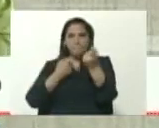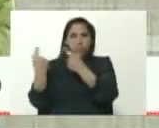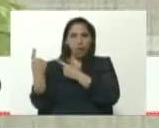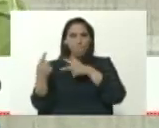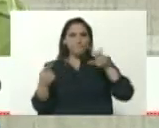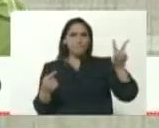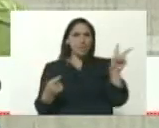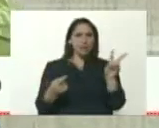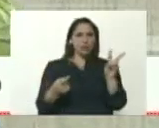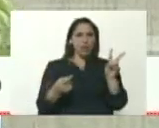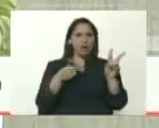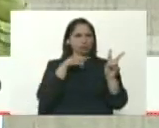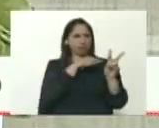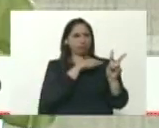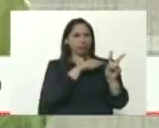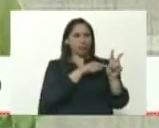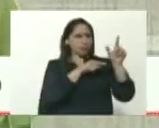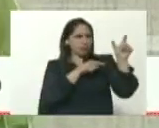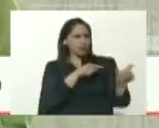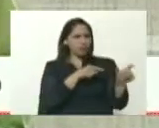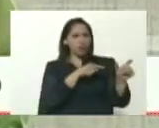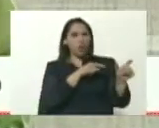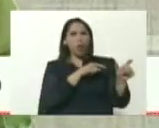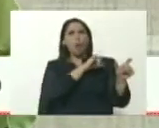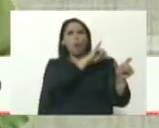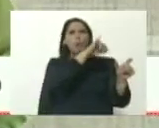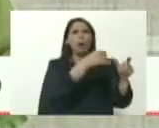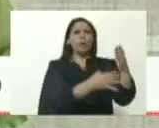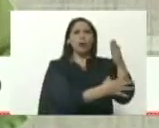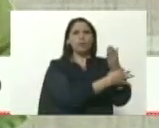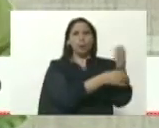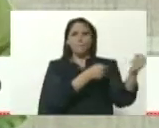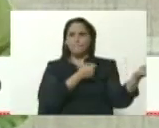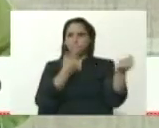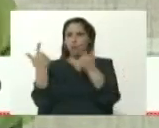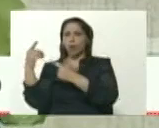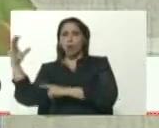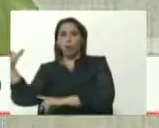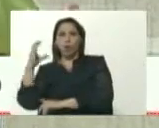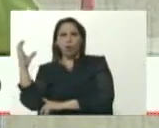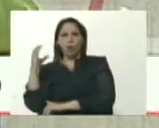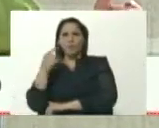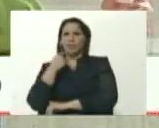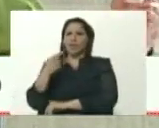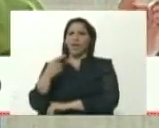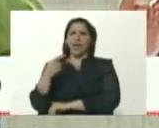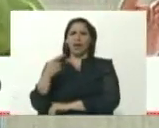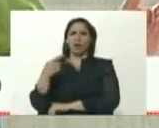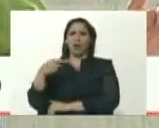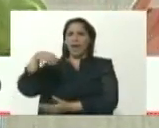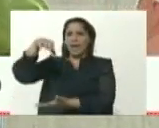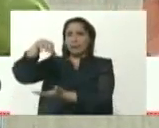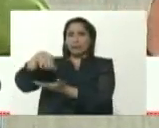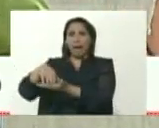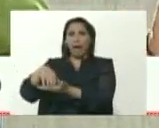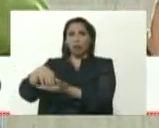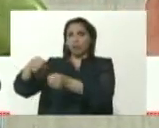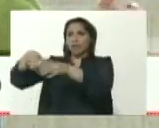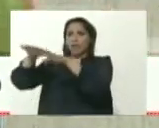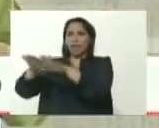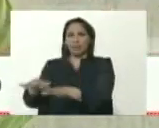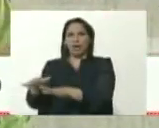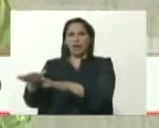de uno de sus miembros, Juan Guaidó, y lo llevaron, decretaron estado de sitio por 24 horas en el